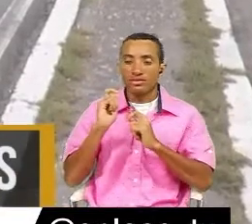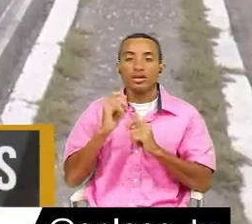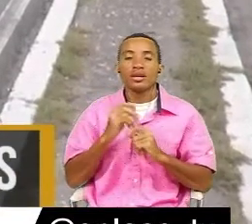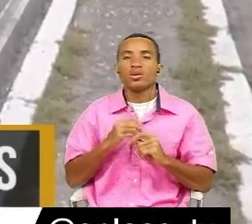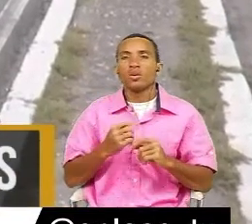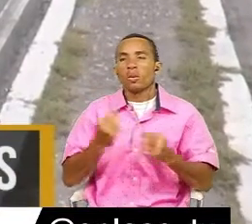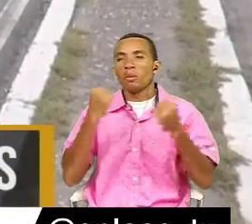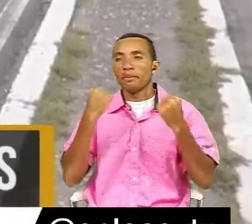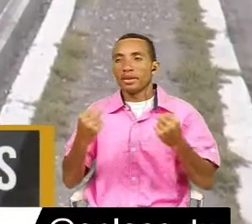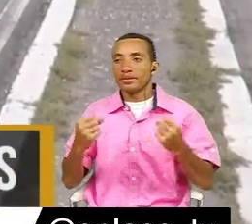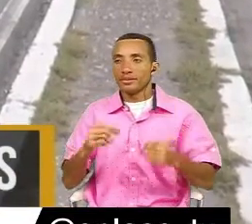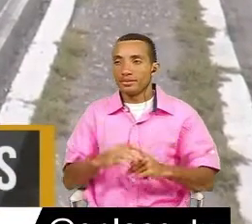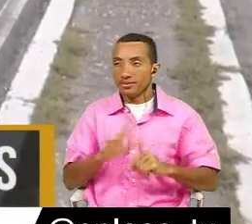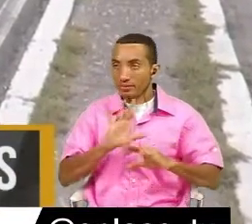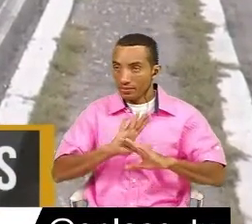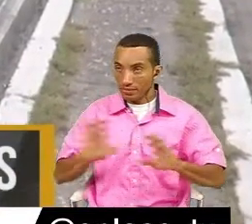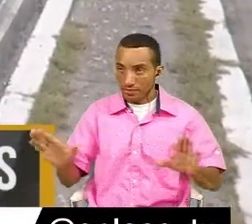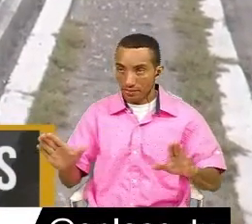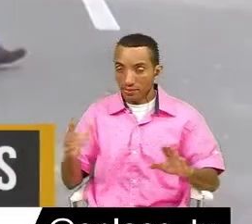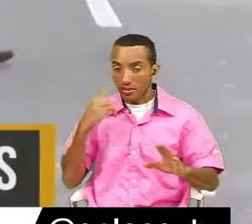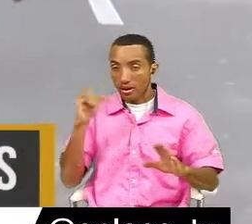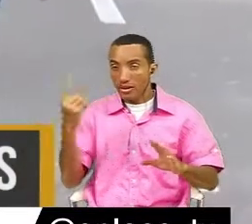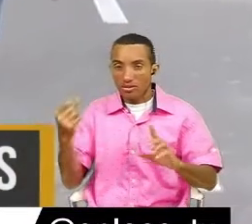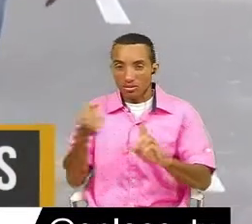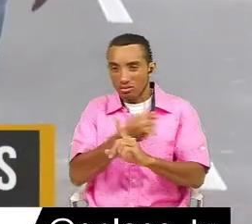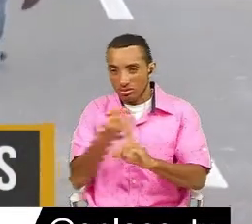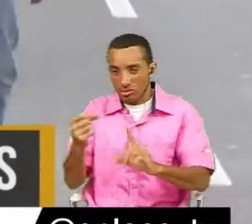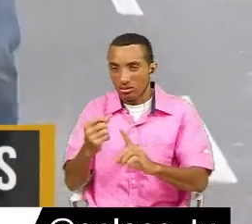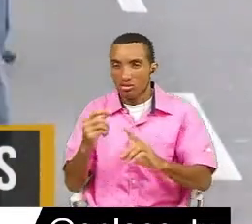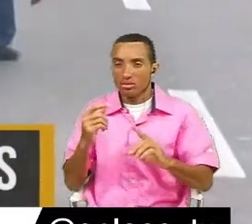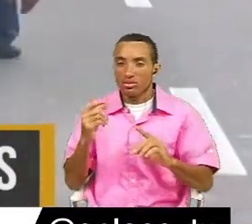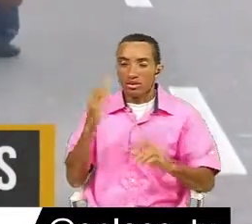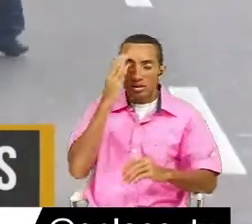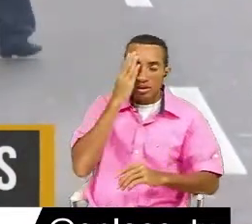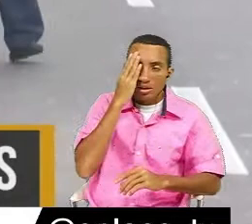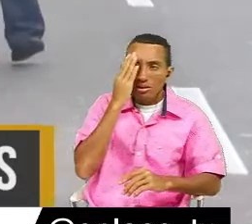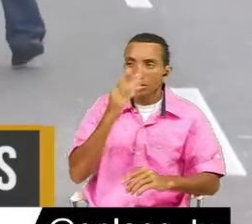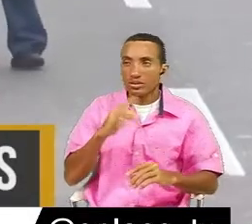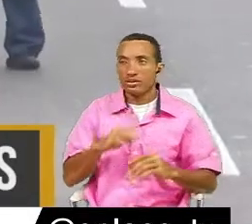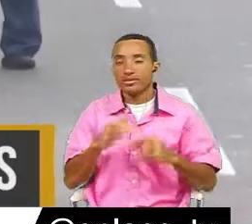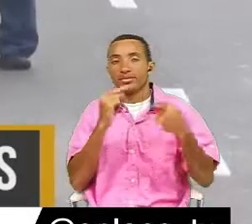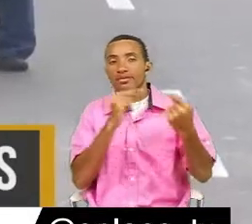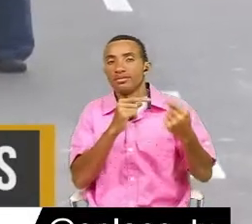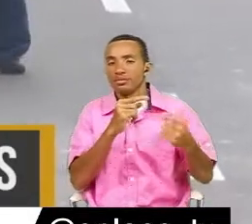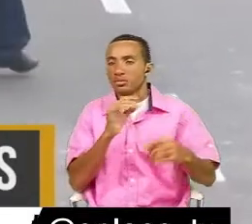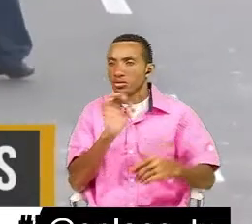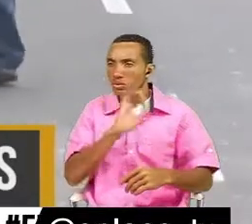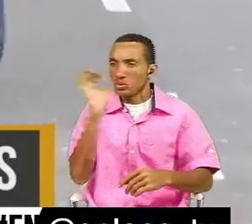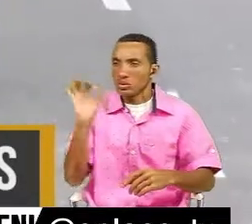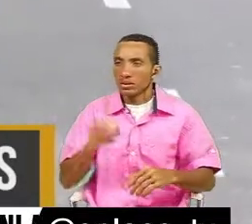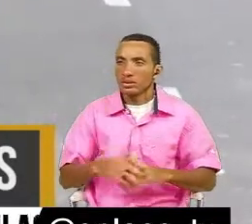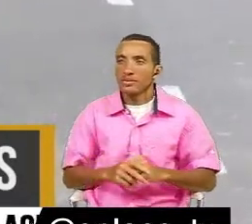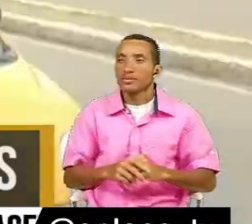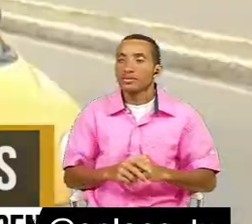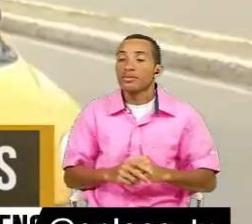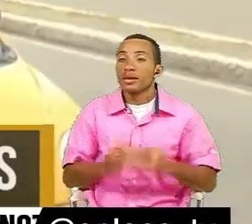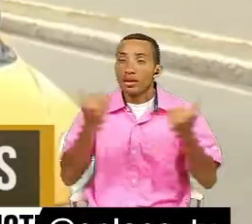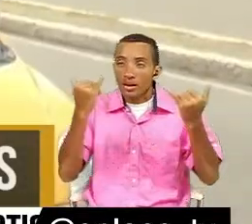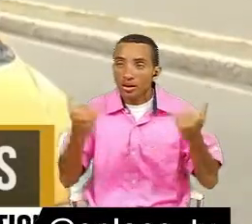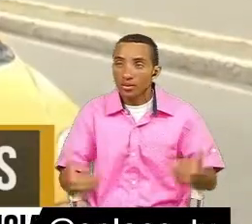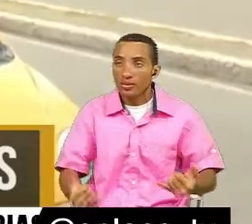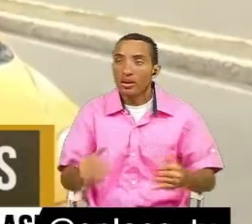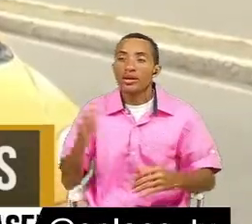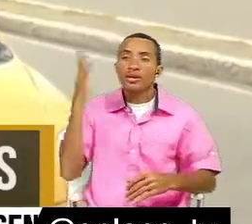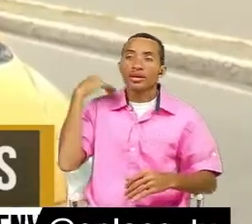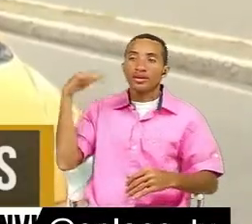ha presenciado agresiones de ningún tipo con los transportadores informales. Sepa, con respecto a eso, aquí lo único inconveniente que ha habido fue que al